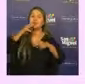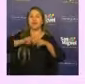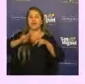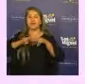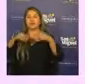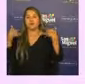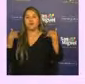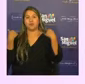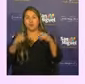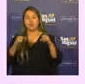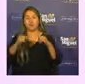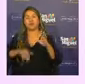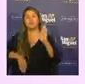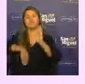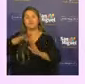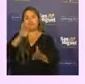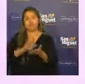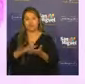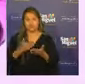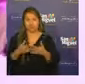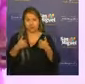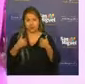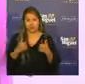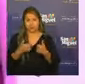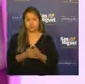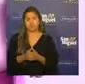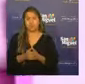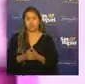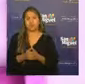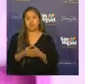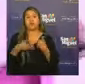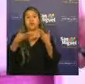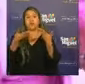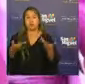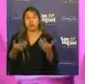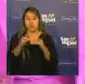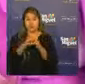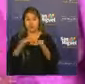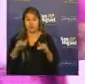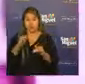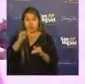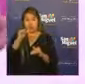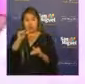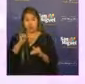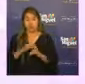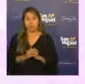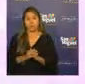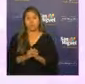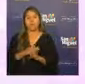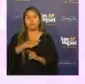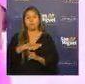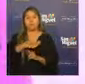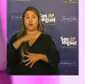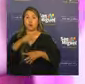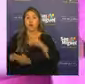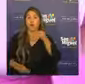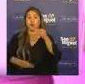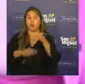y tenemos más salud. Para terminar un poco, quiero agregar